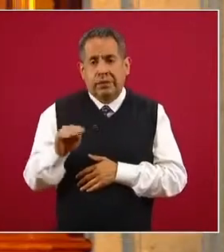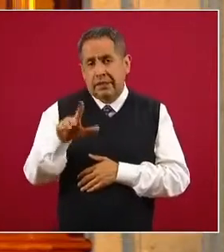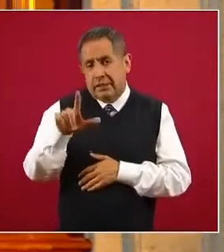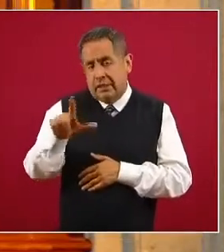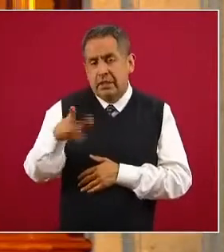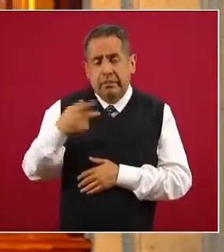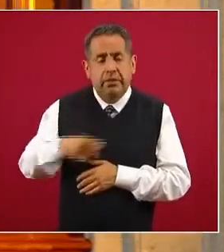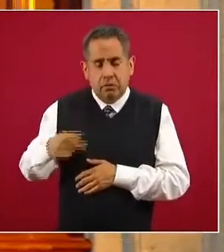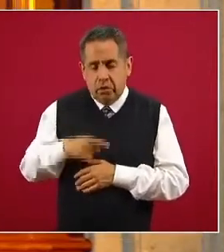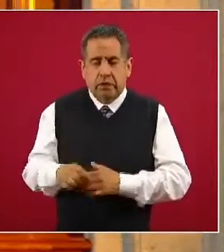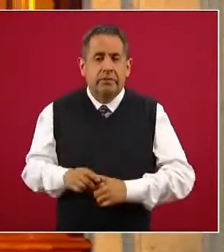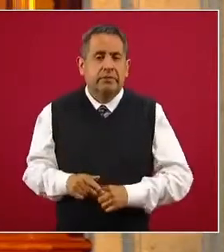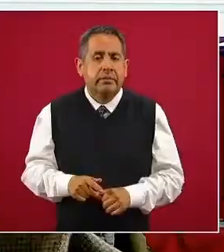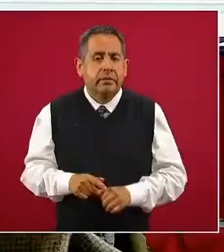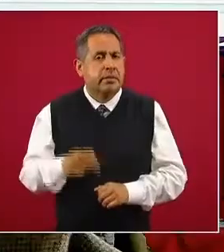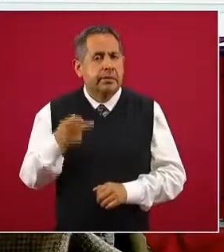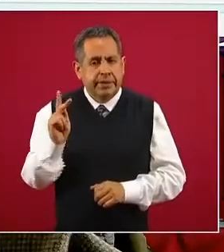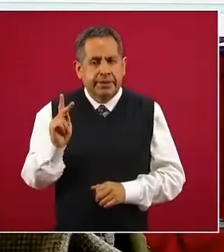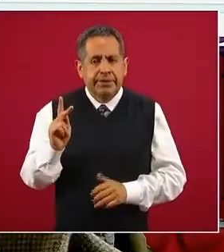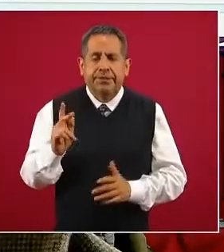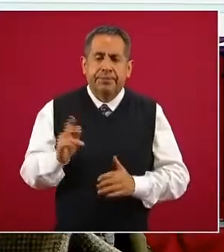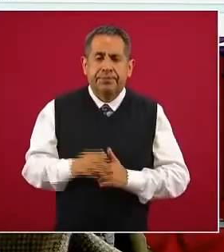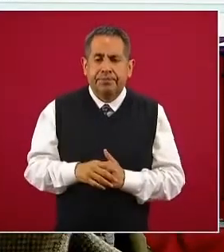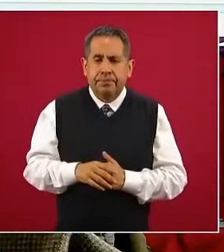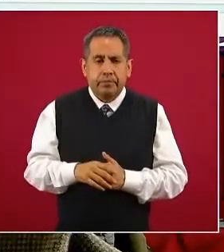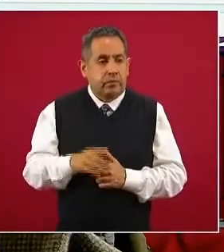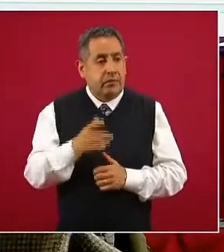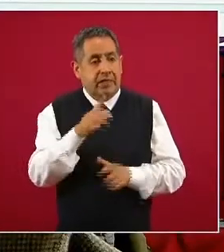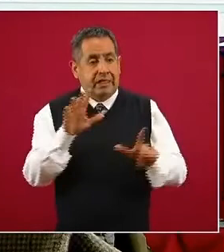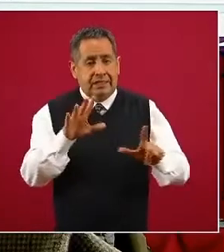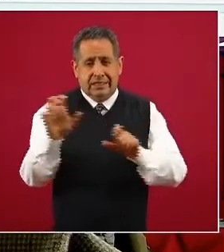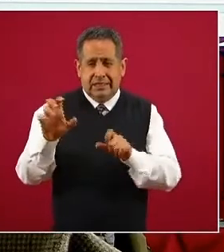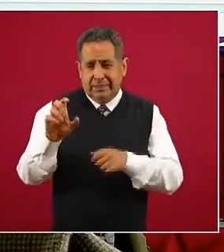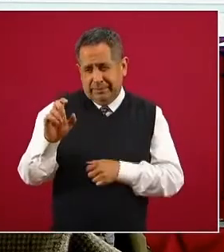1.450.397 personas. Sin embargo, de estas ya